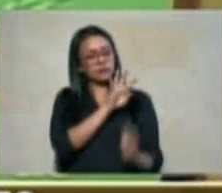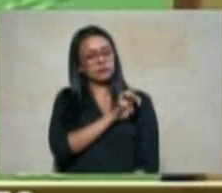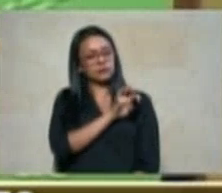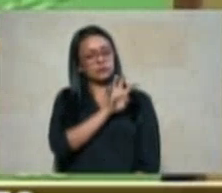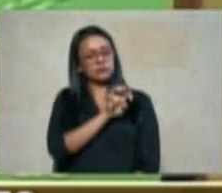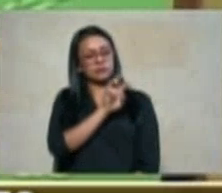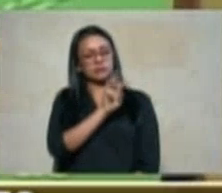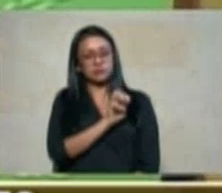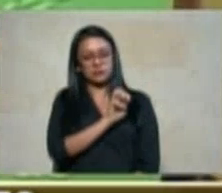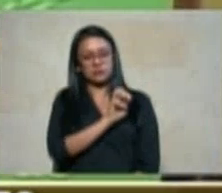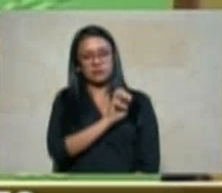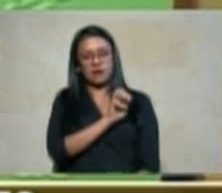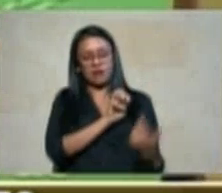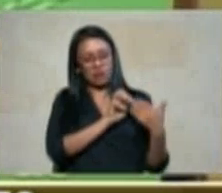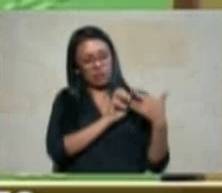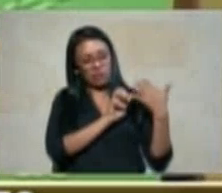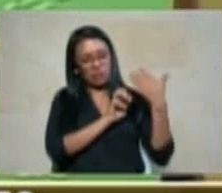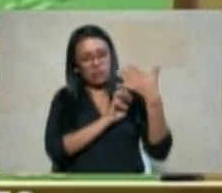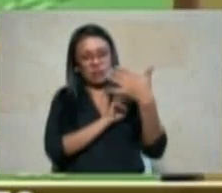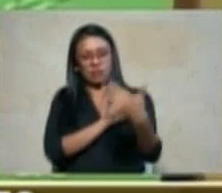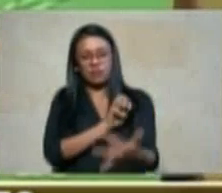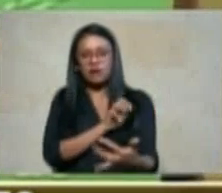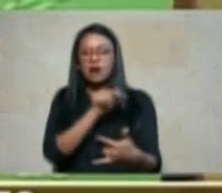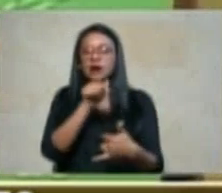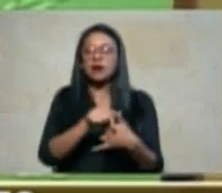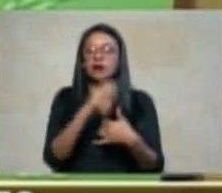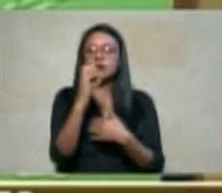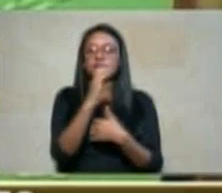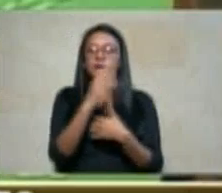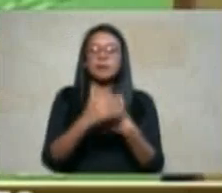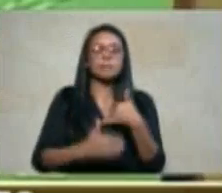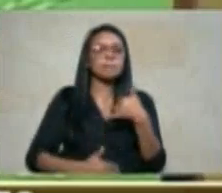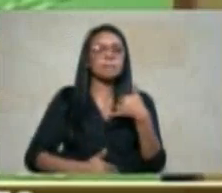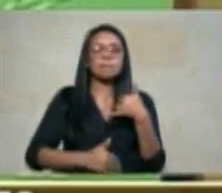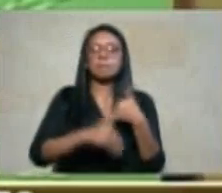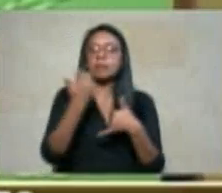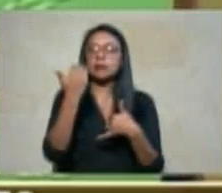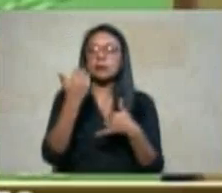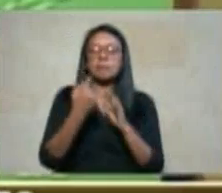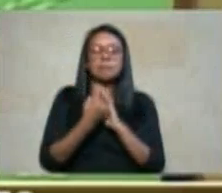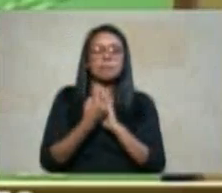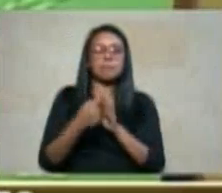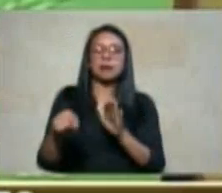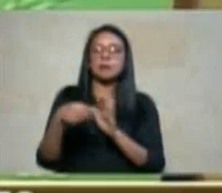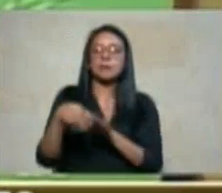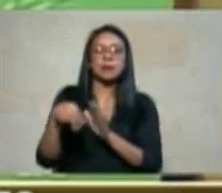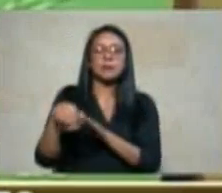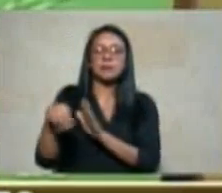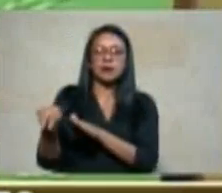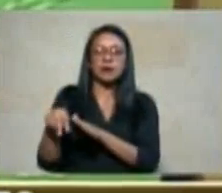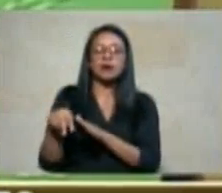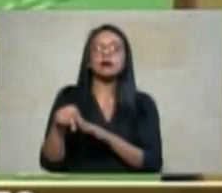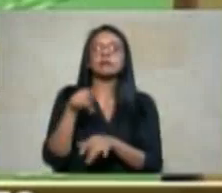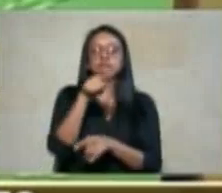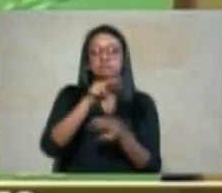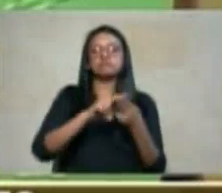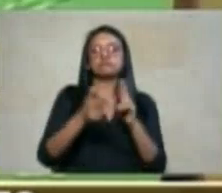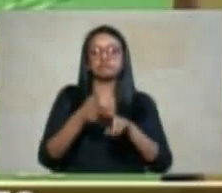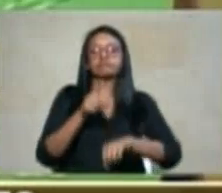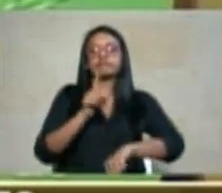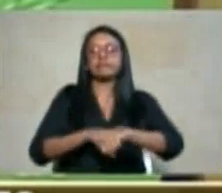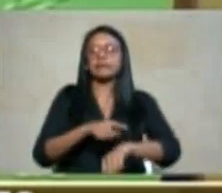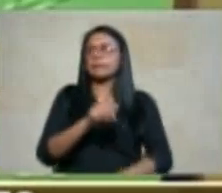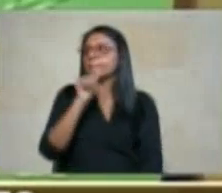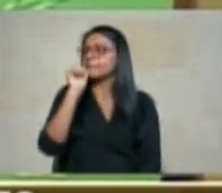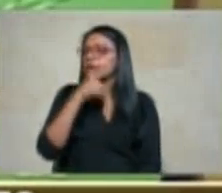1998, cuando se empezó en el país a desplazar en mayor medida a la gente. Coinciden esas épocas con